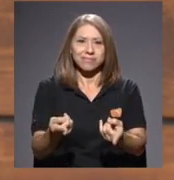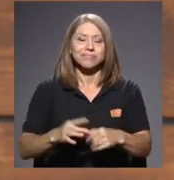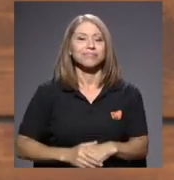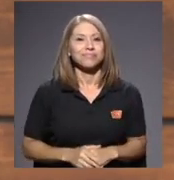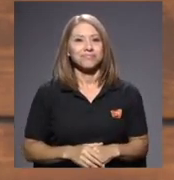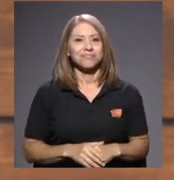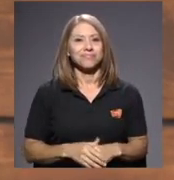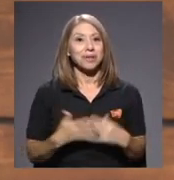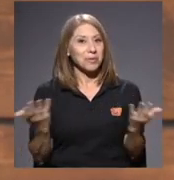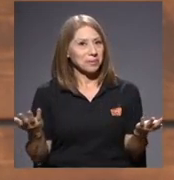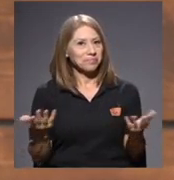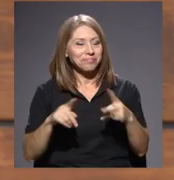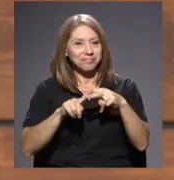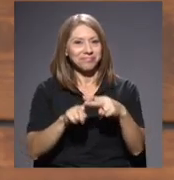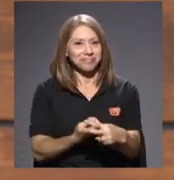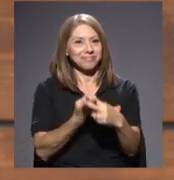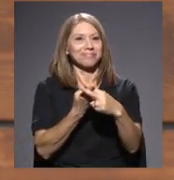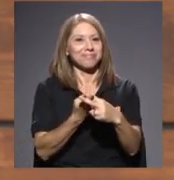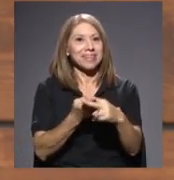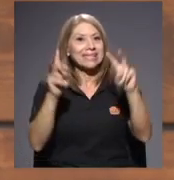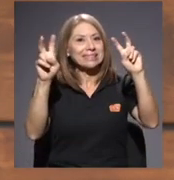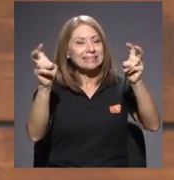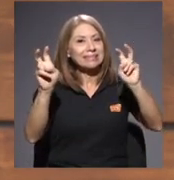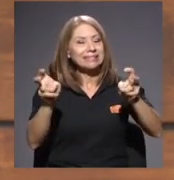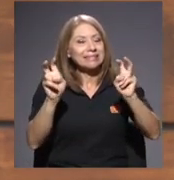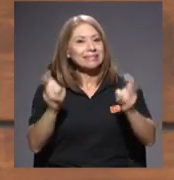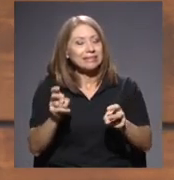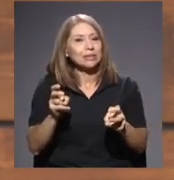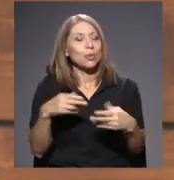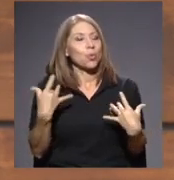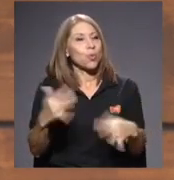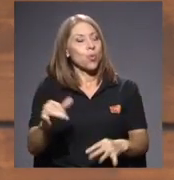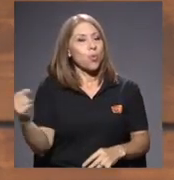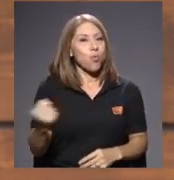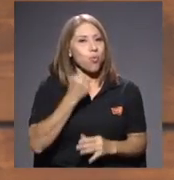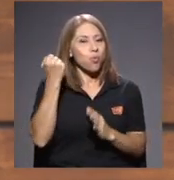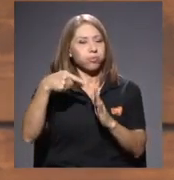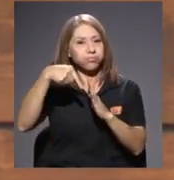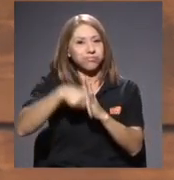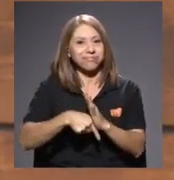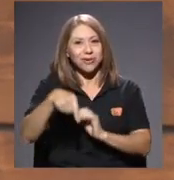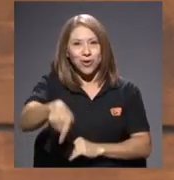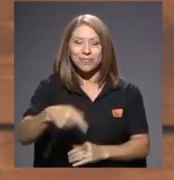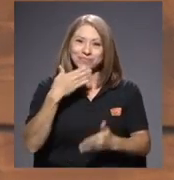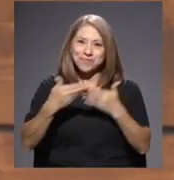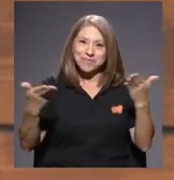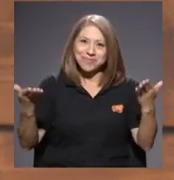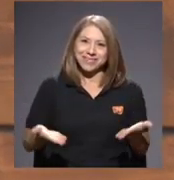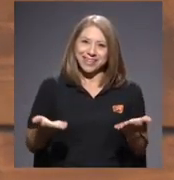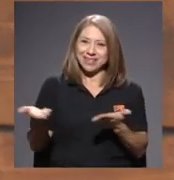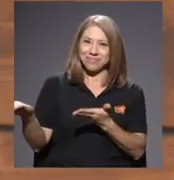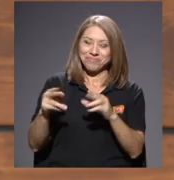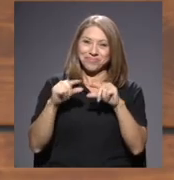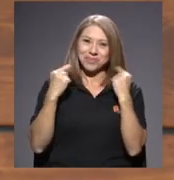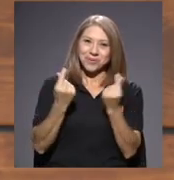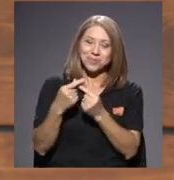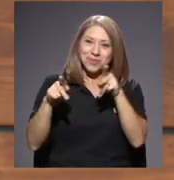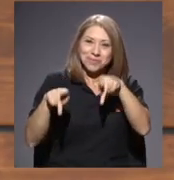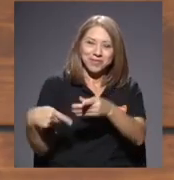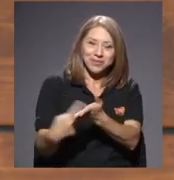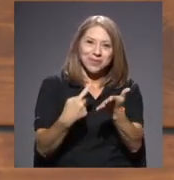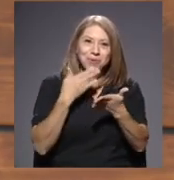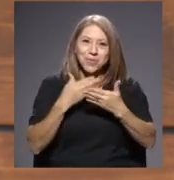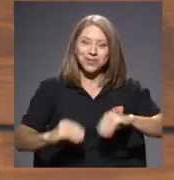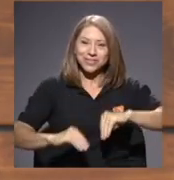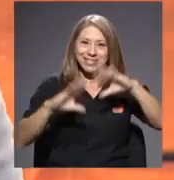Pero bueno, sin más, empezamos porque los temas se vienen muy intensos el día de hoy. Y bueno, le damos la bienvenida a nuestro grupo de panelistas y buenos